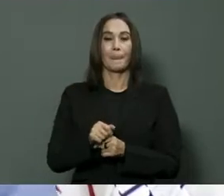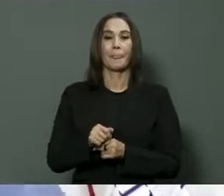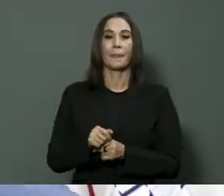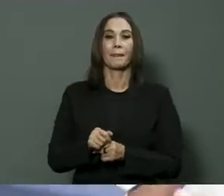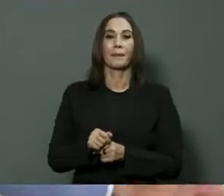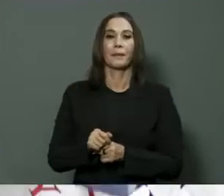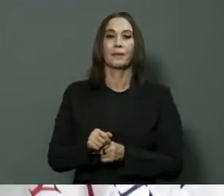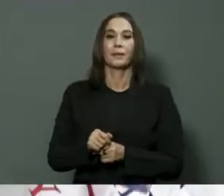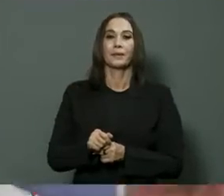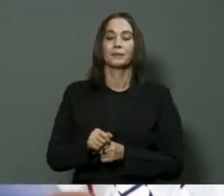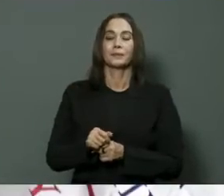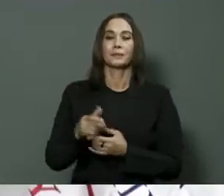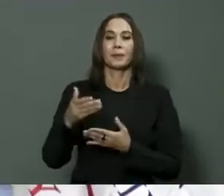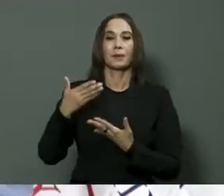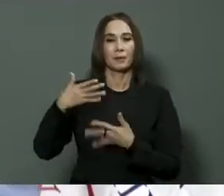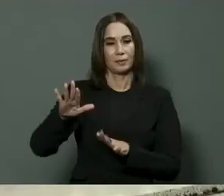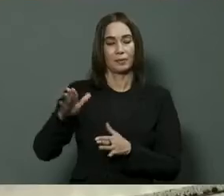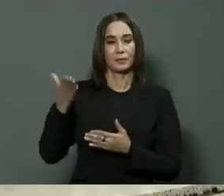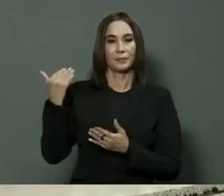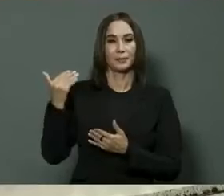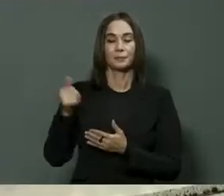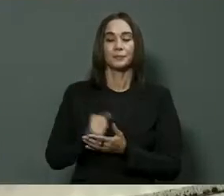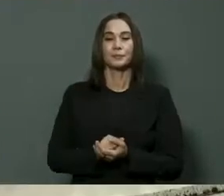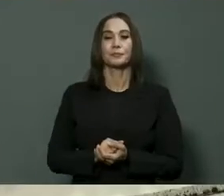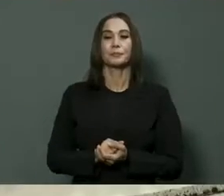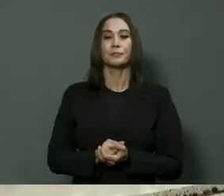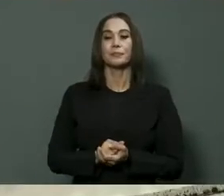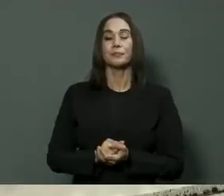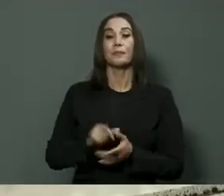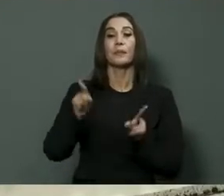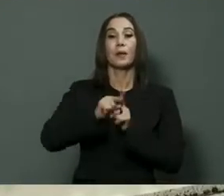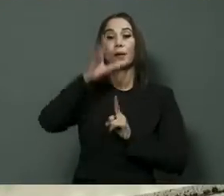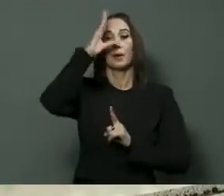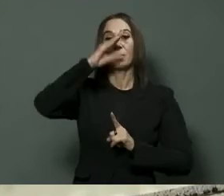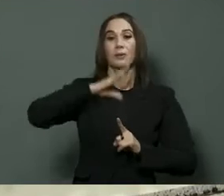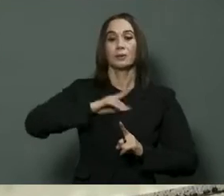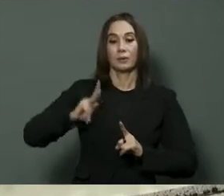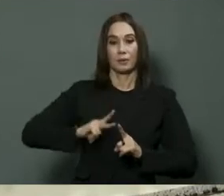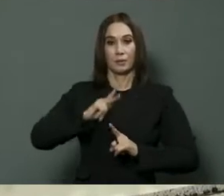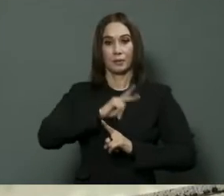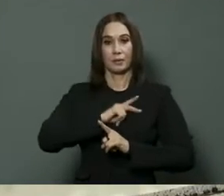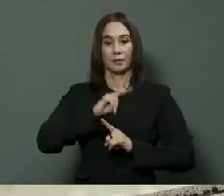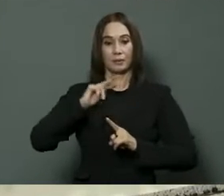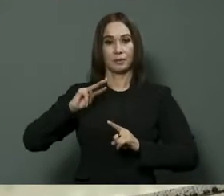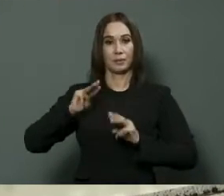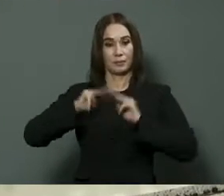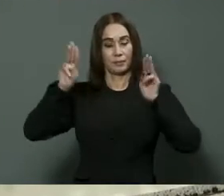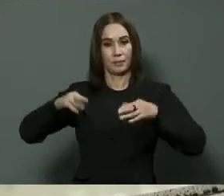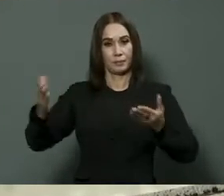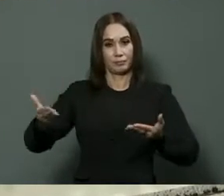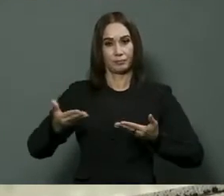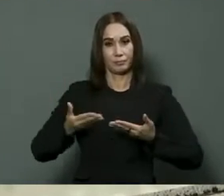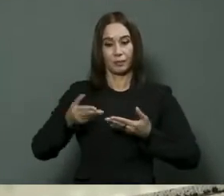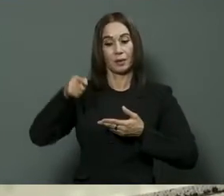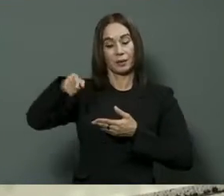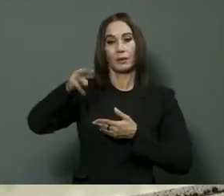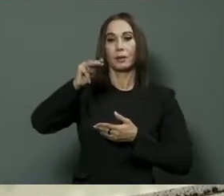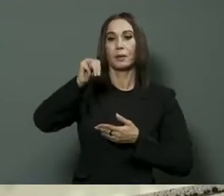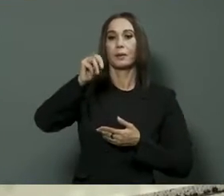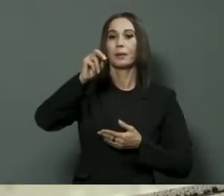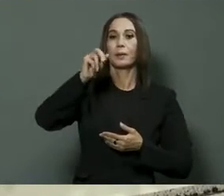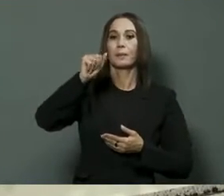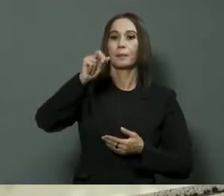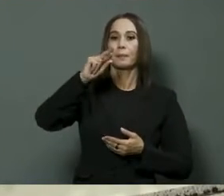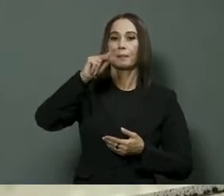No, ya había mencionado a Jesús Félix. A los señores viceministros que nos acompañan, aquí está Martín